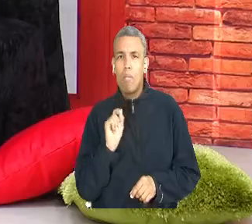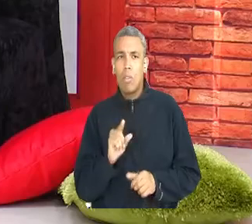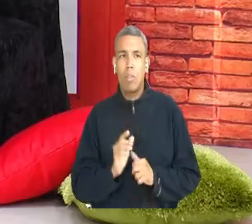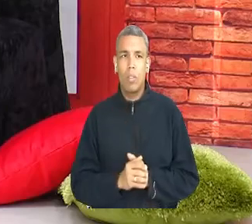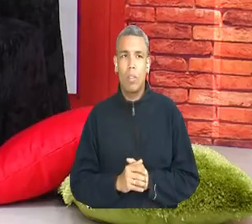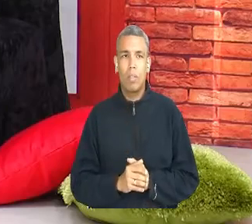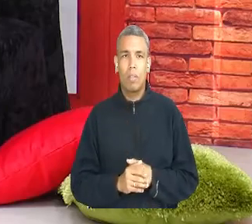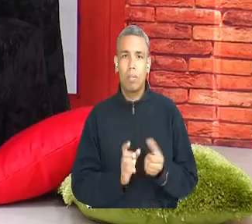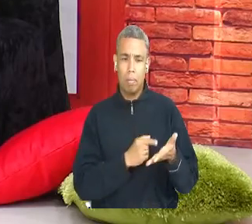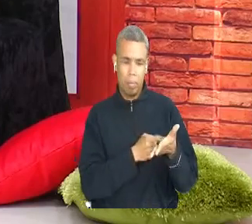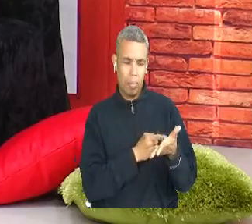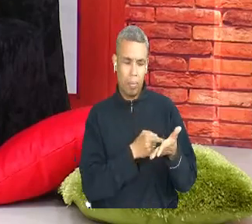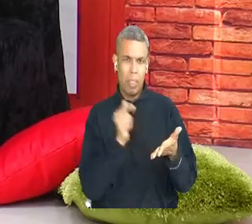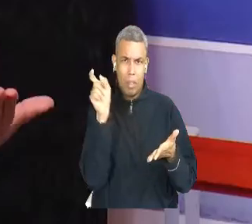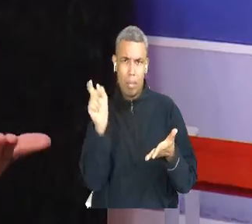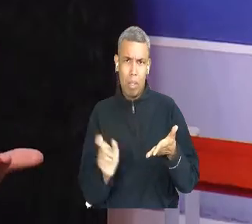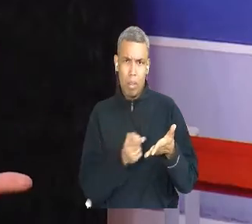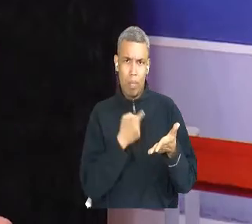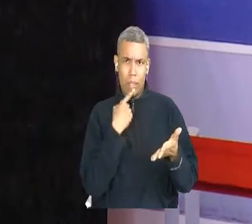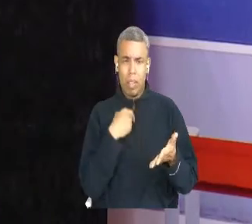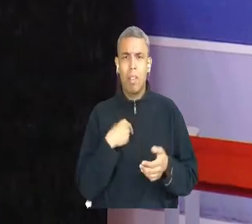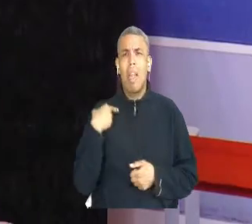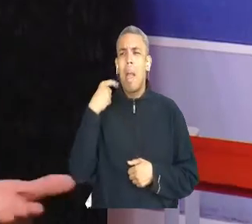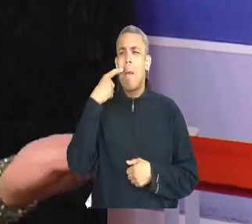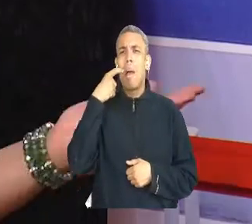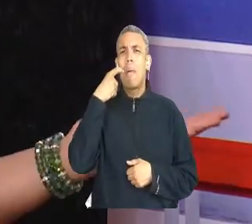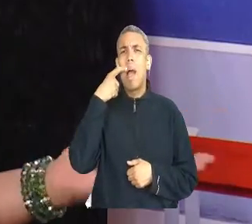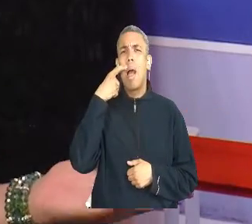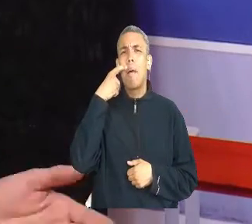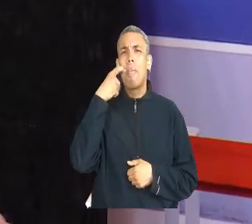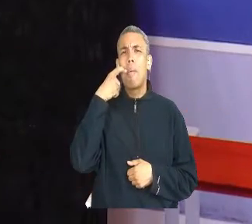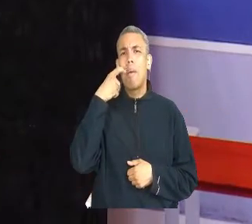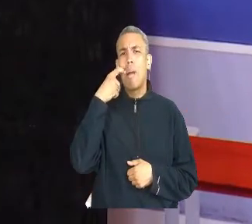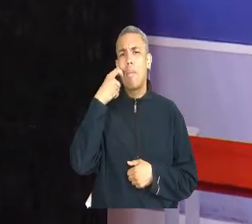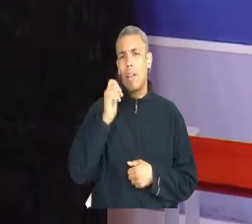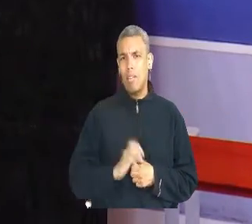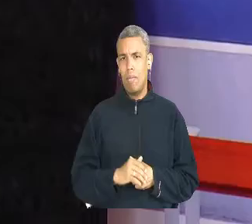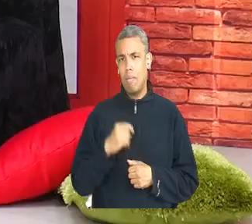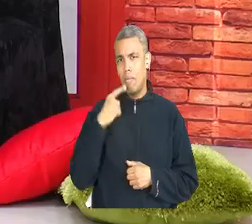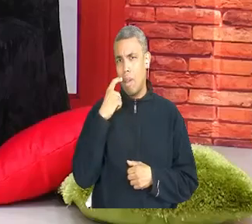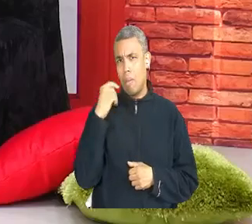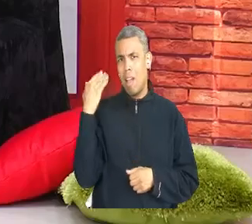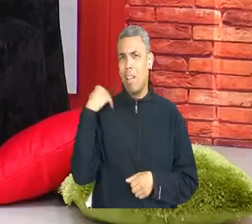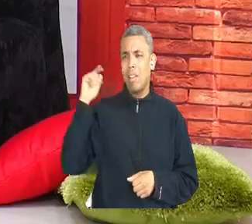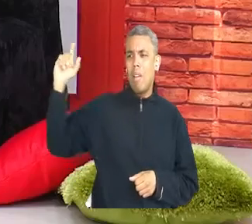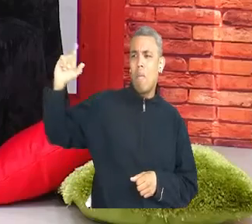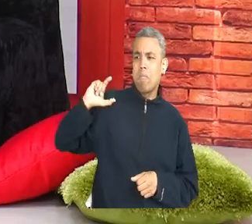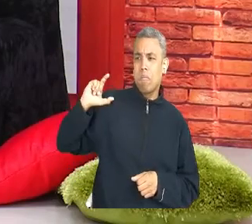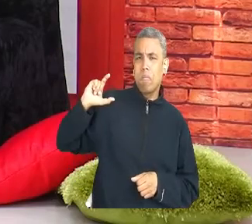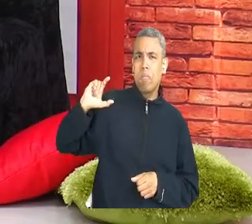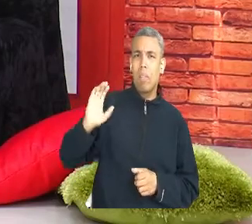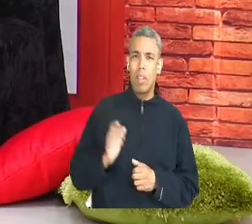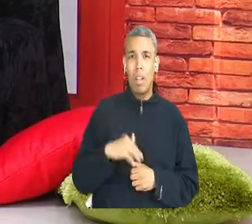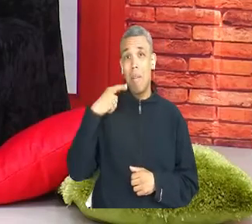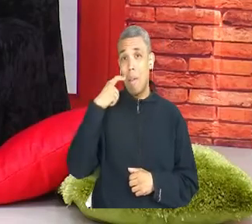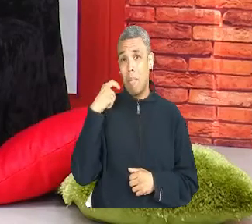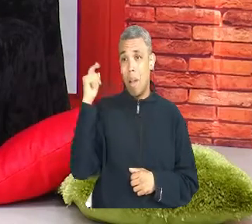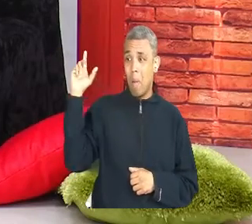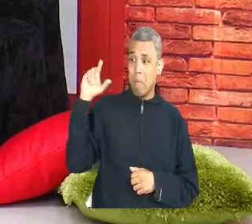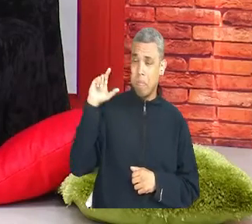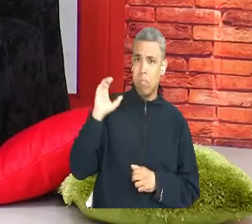dice el padre de mi hijo en estos momentos bibiana gana un poco más de lo que ganaba antes como puede ella hacer para que también le